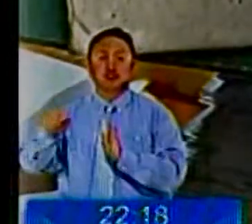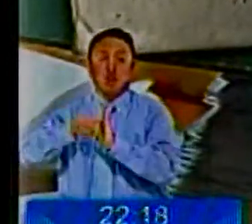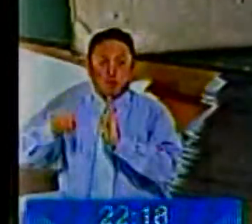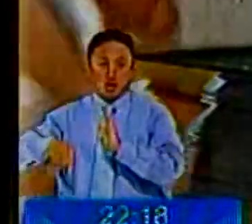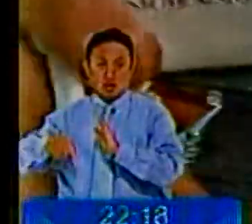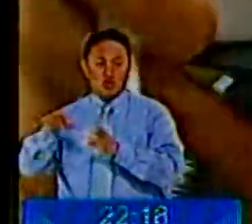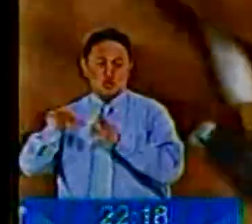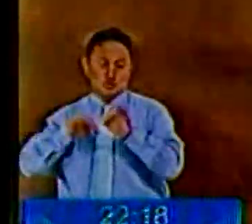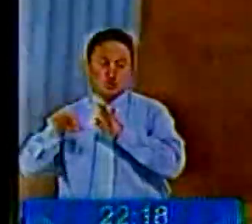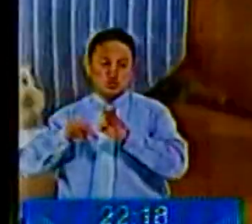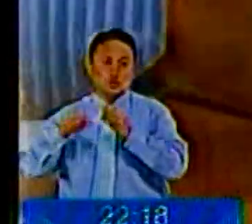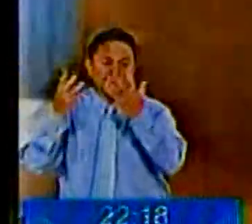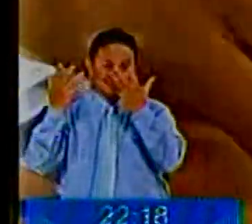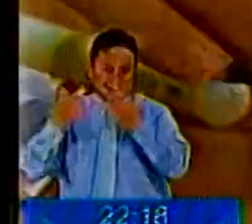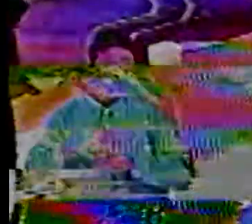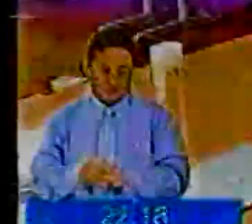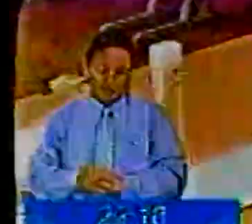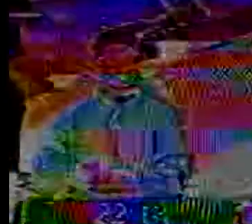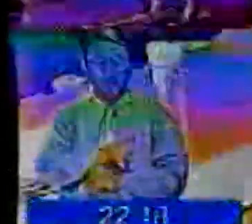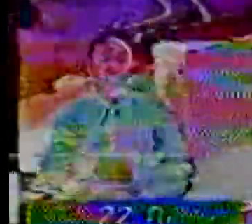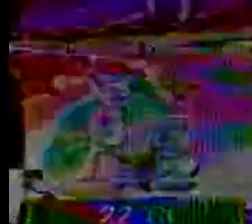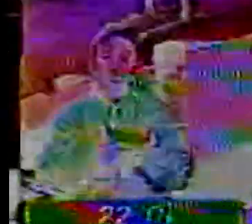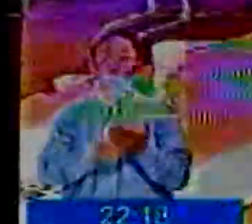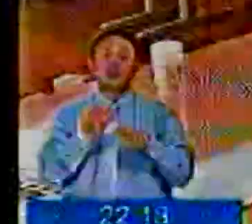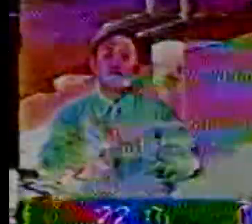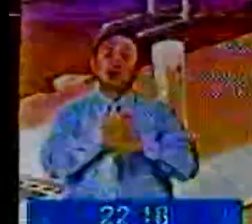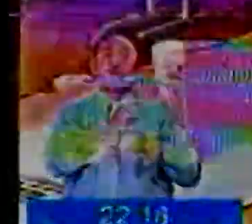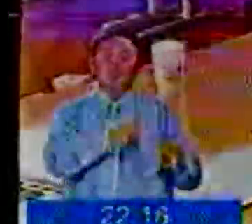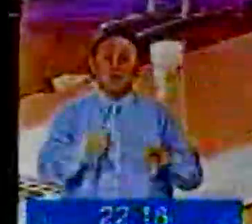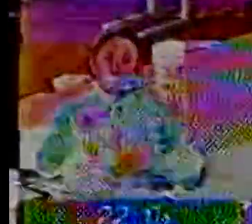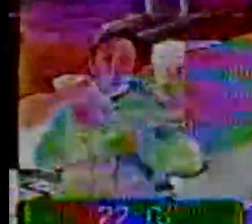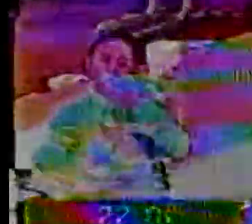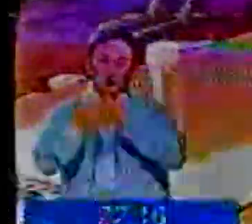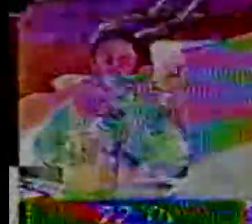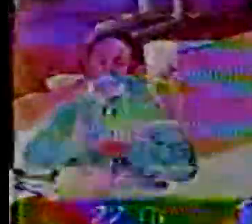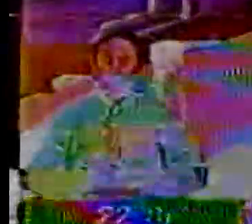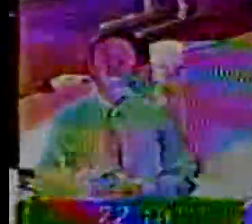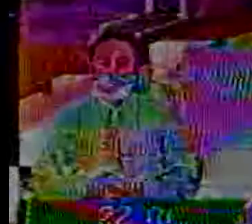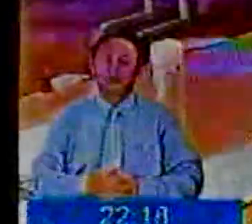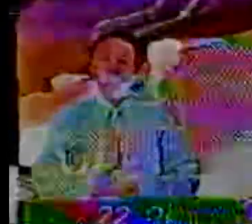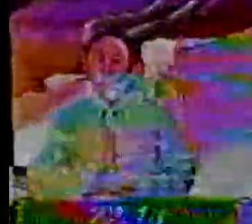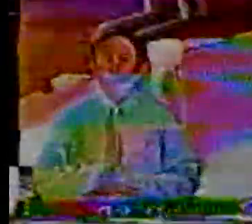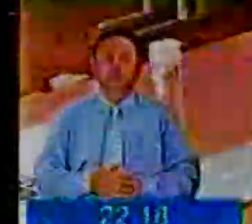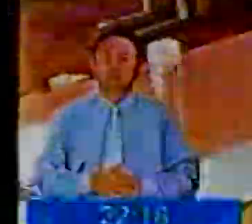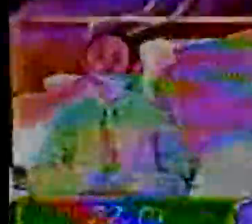como parte de la audiencia de evaluación y preparatoria juicio, informó Héctor Romero.